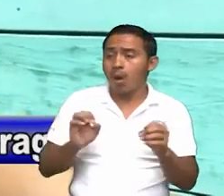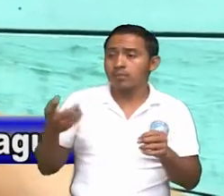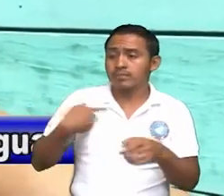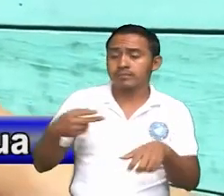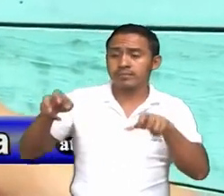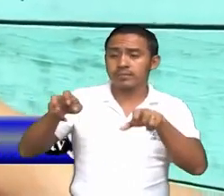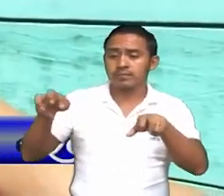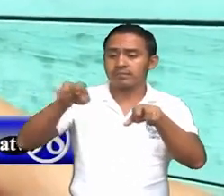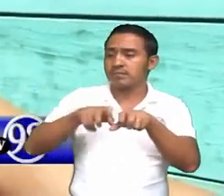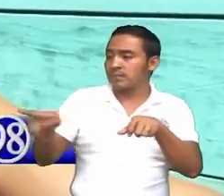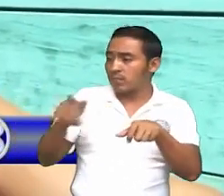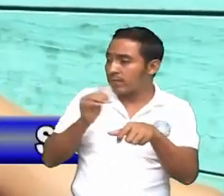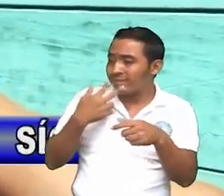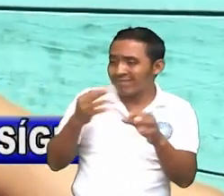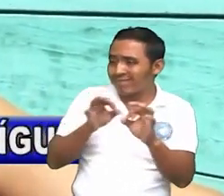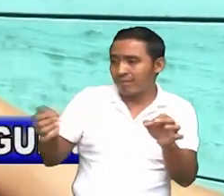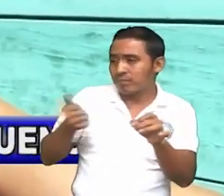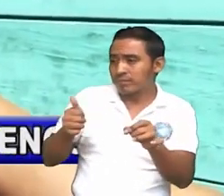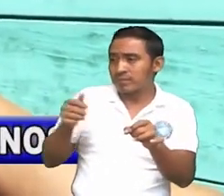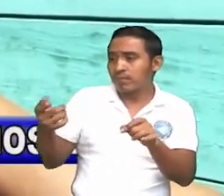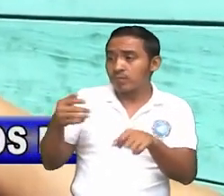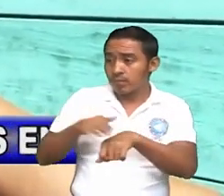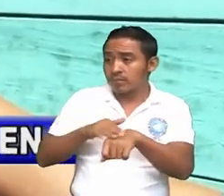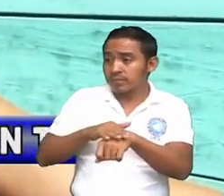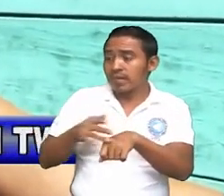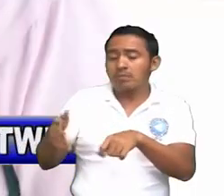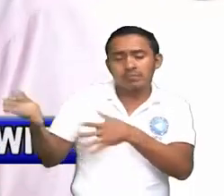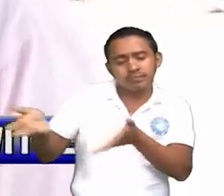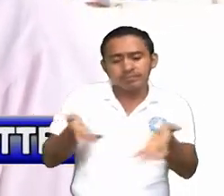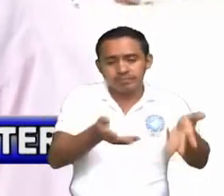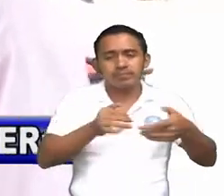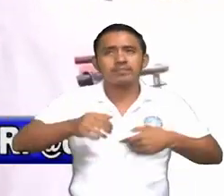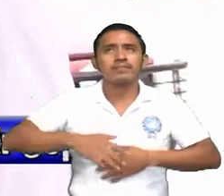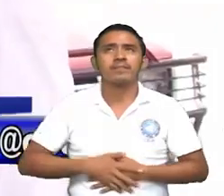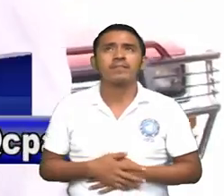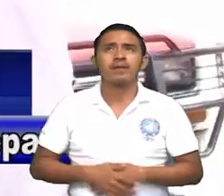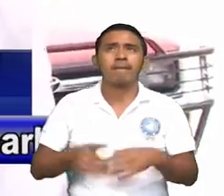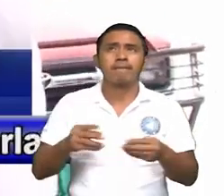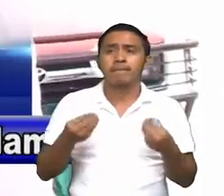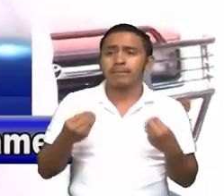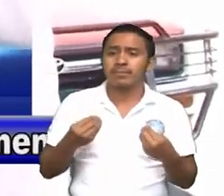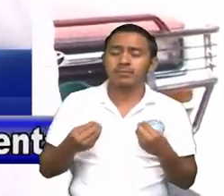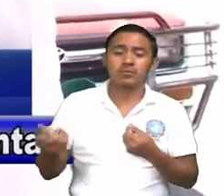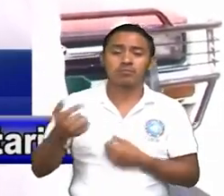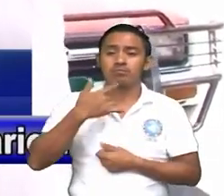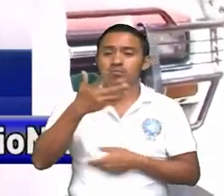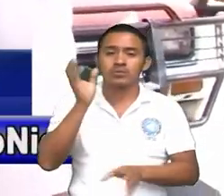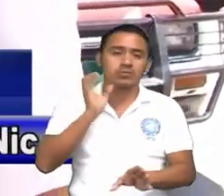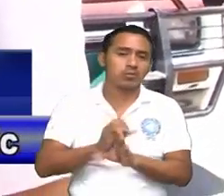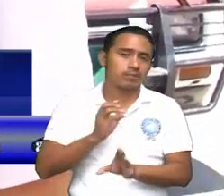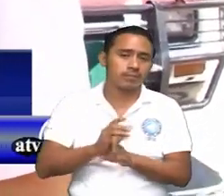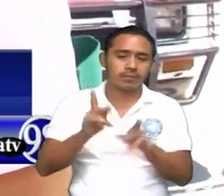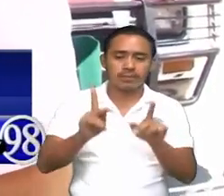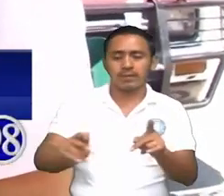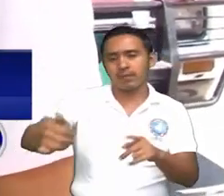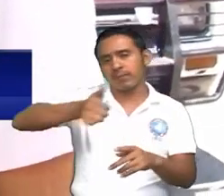acompañante que no tomó, que conduzca él, si tiene una licencia para manejar. Que la mayoría de los accidentes es porque gente anda